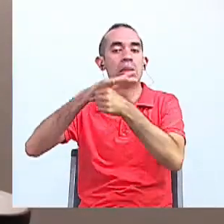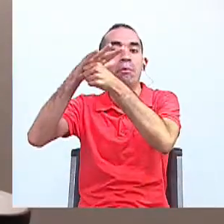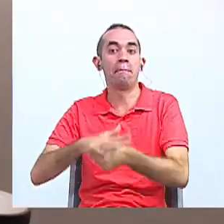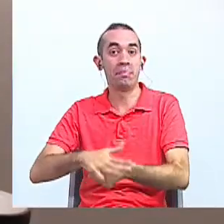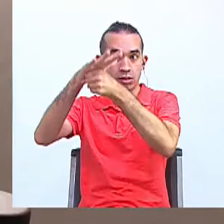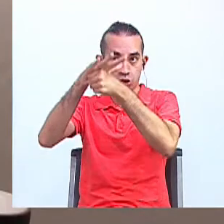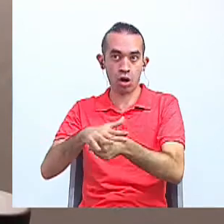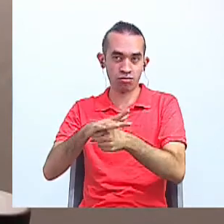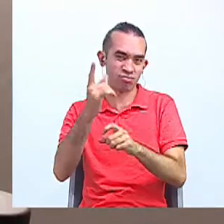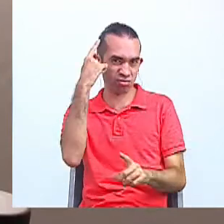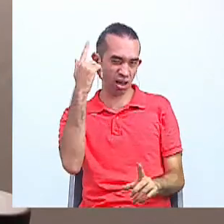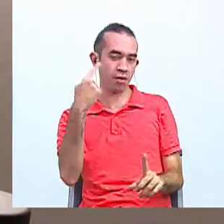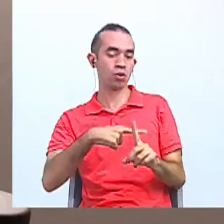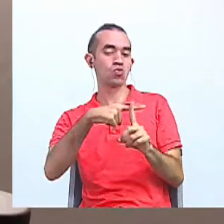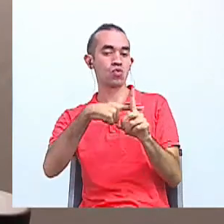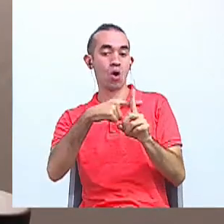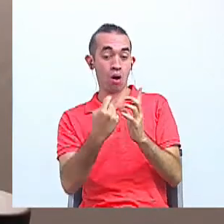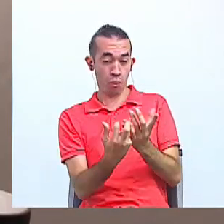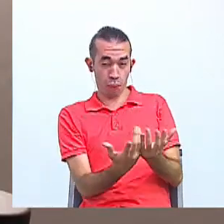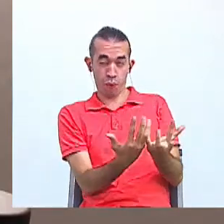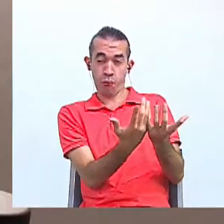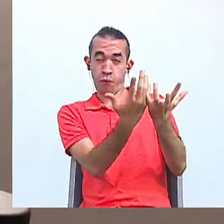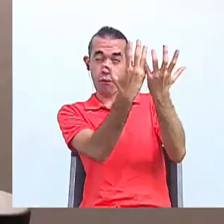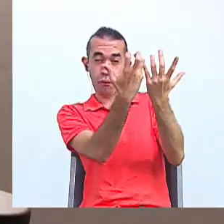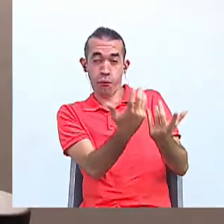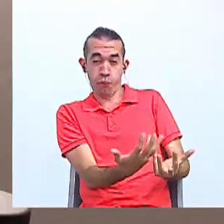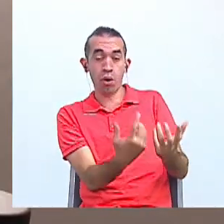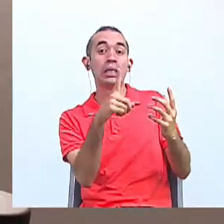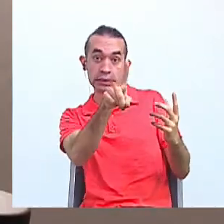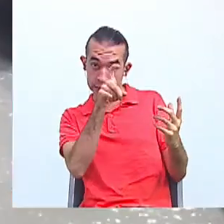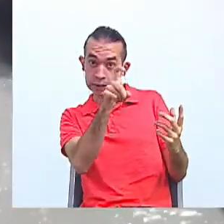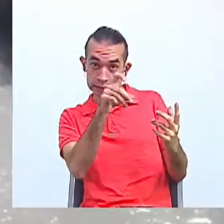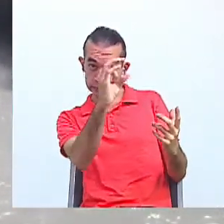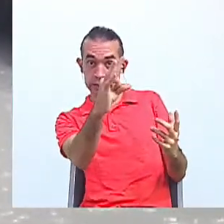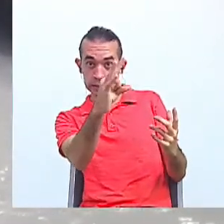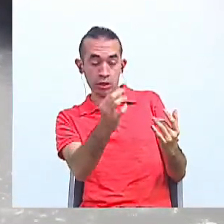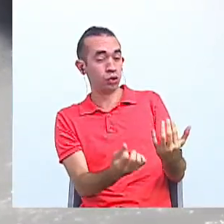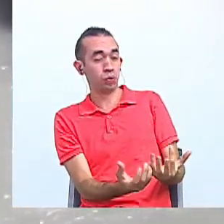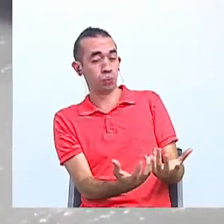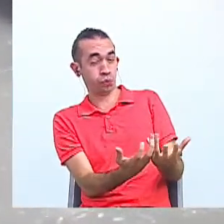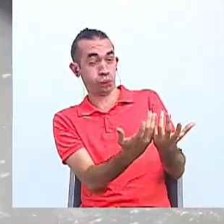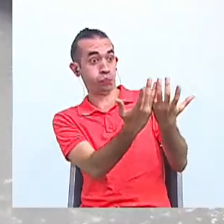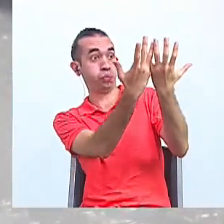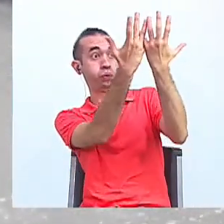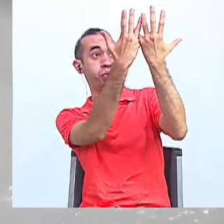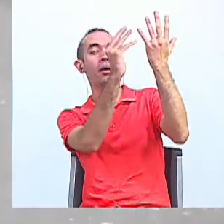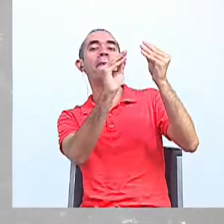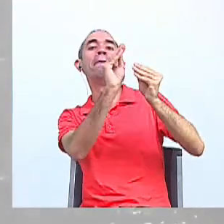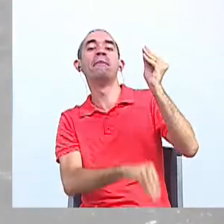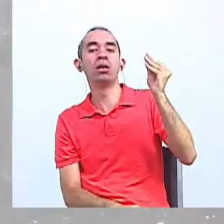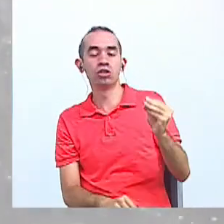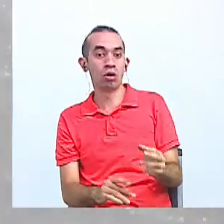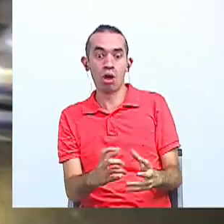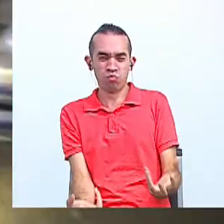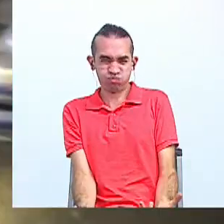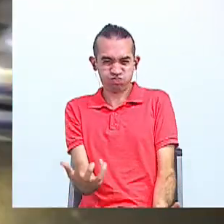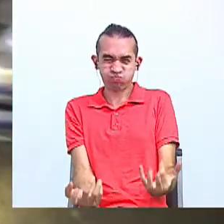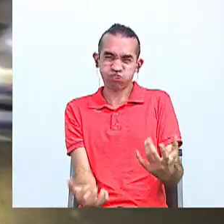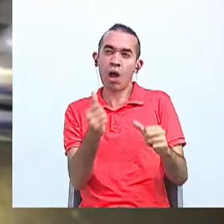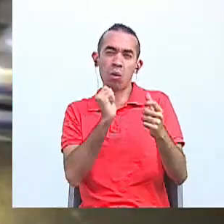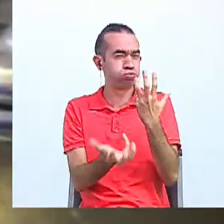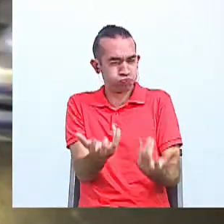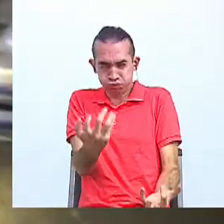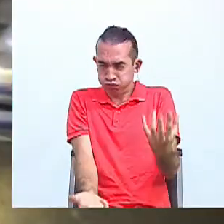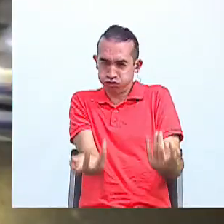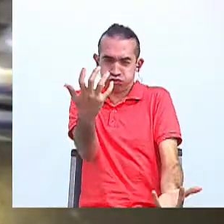punto de ebullición sería mucho menor al actual de 100 grados Celsius. Toda el agua de la Tierra comenzaría a hervirse, como